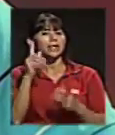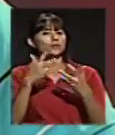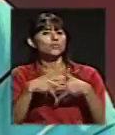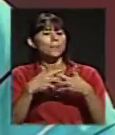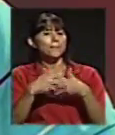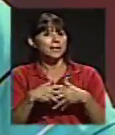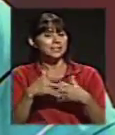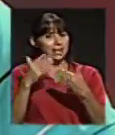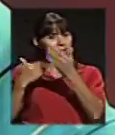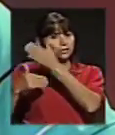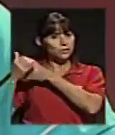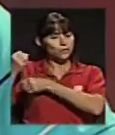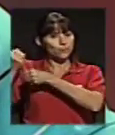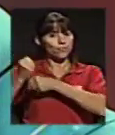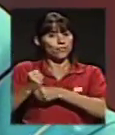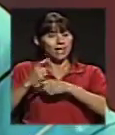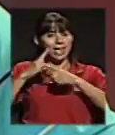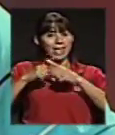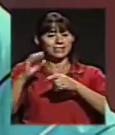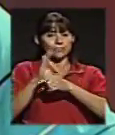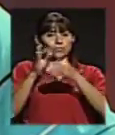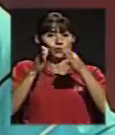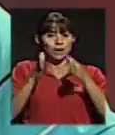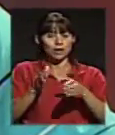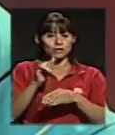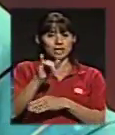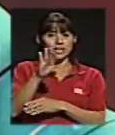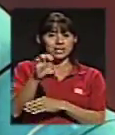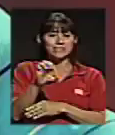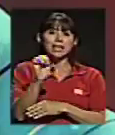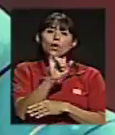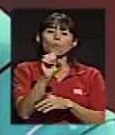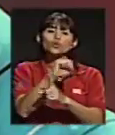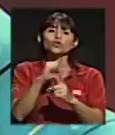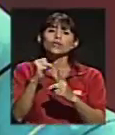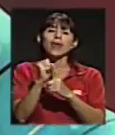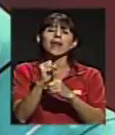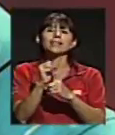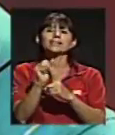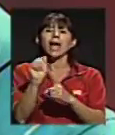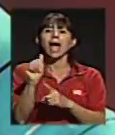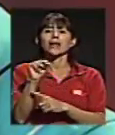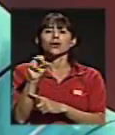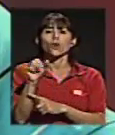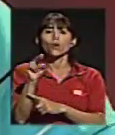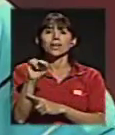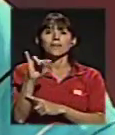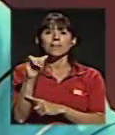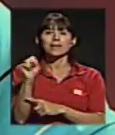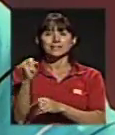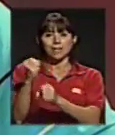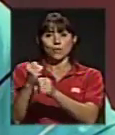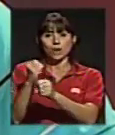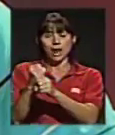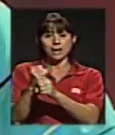fue fundada por exfuncionarios del ICE, como las Sociedades Anónimas Laborales, y para hacerle